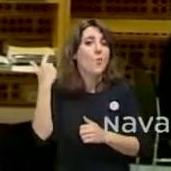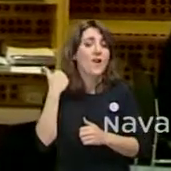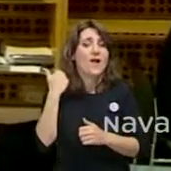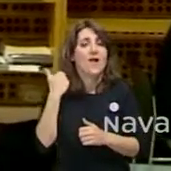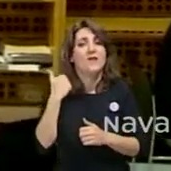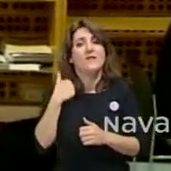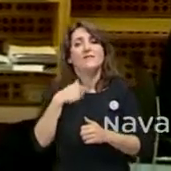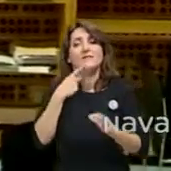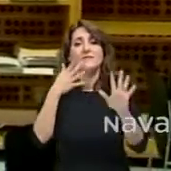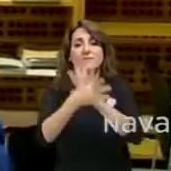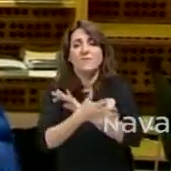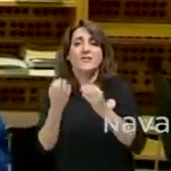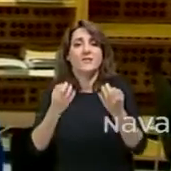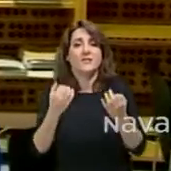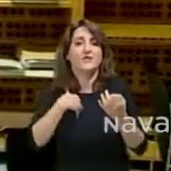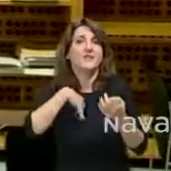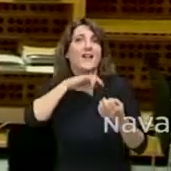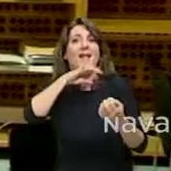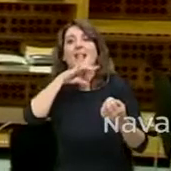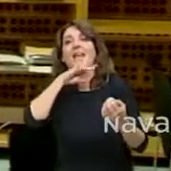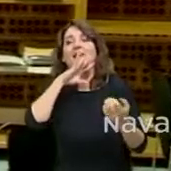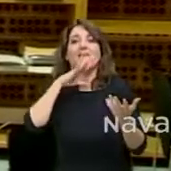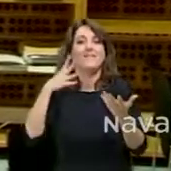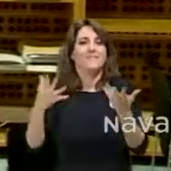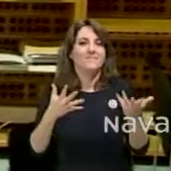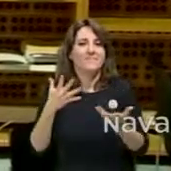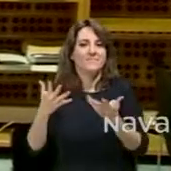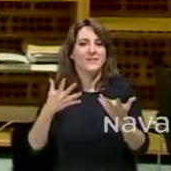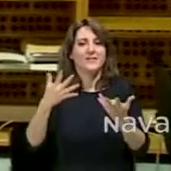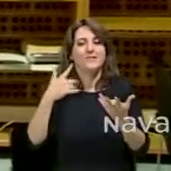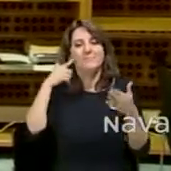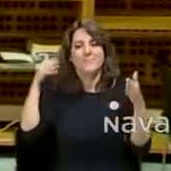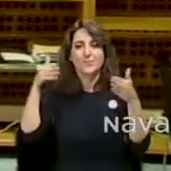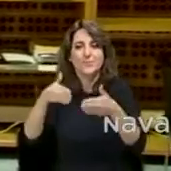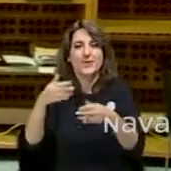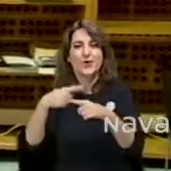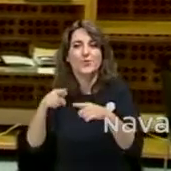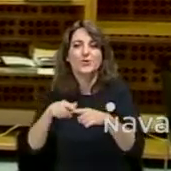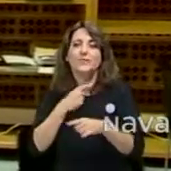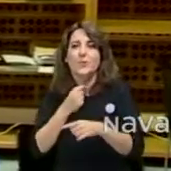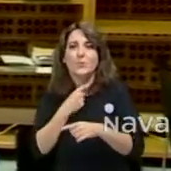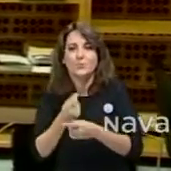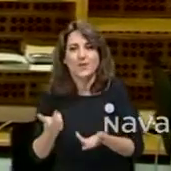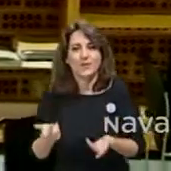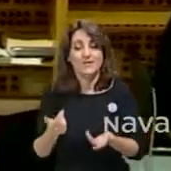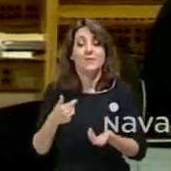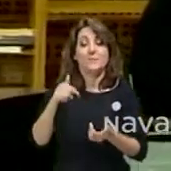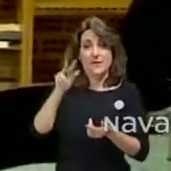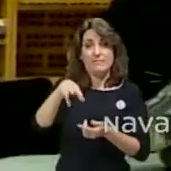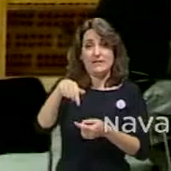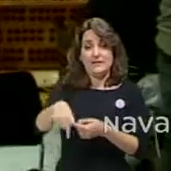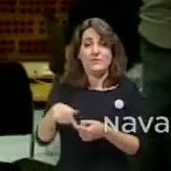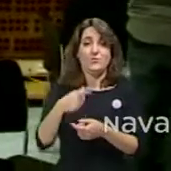significa, pues eso, estar alegre y dedicarse un poco a las cosas que a uno le gusta. Esta es una de las cosas que me